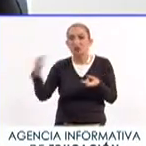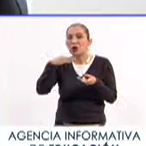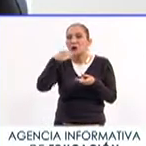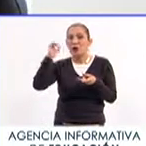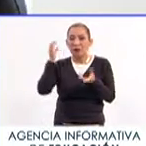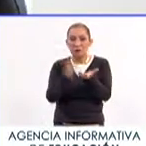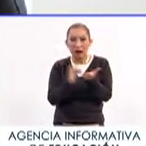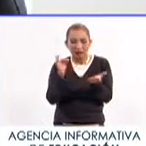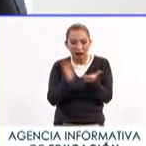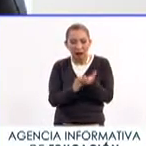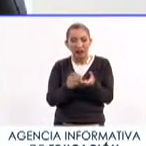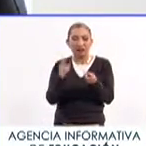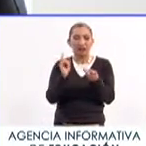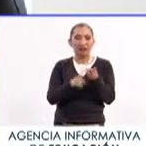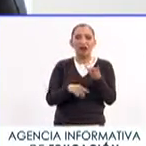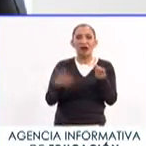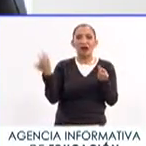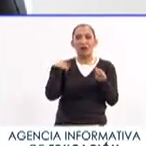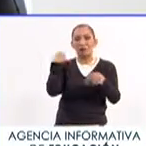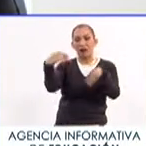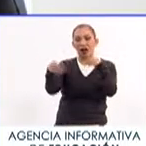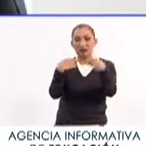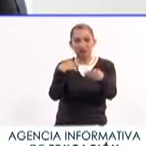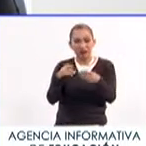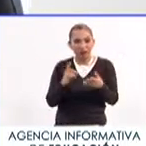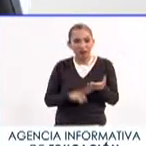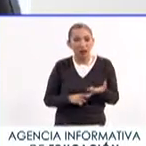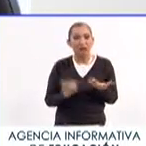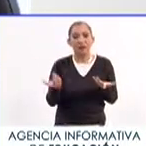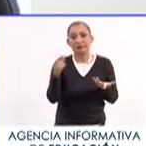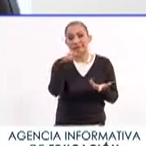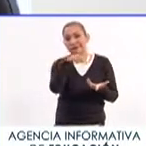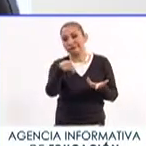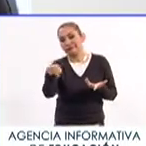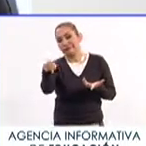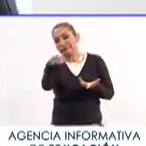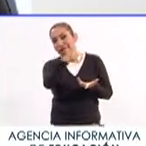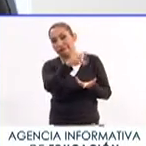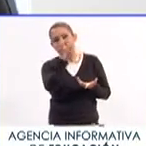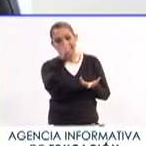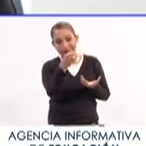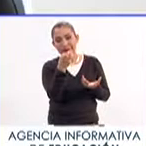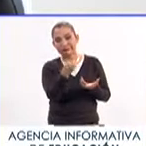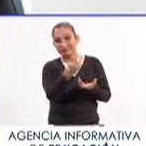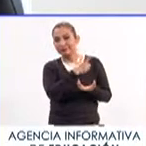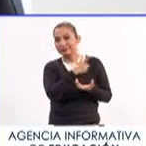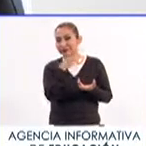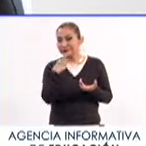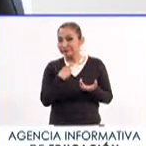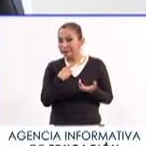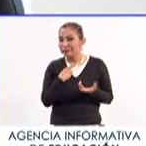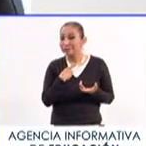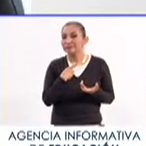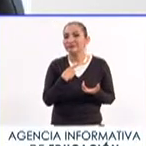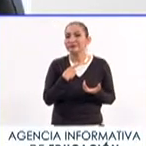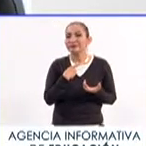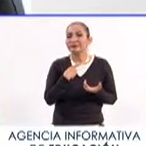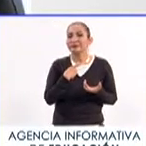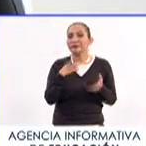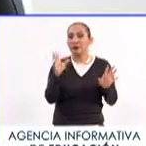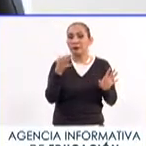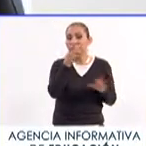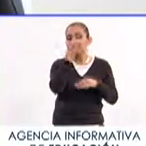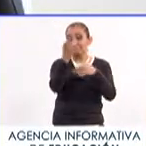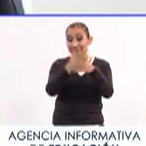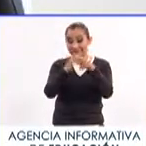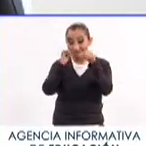metálicos, basura, plásticos. Yo creo que ahí realmente tenemos que dar un grito